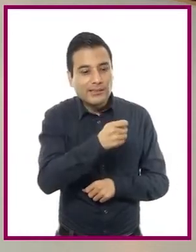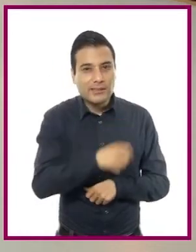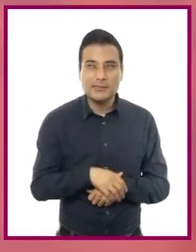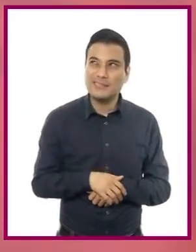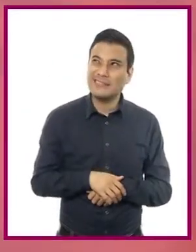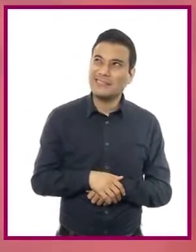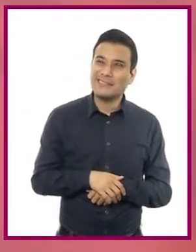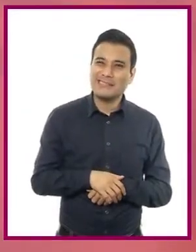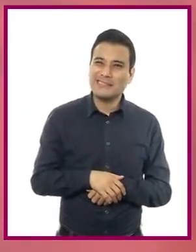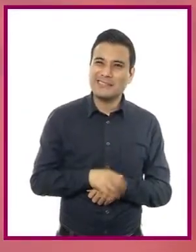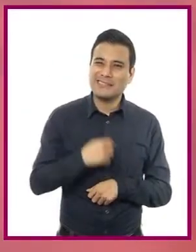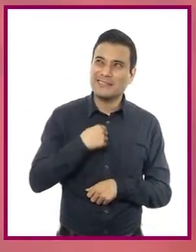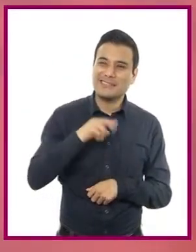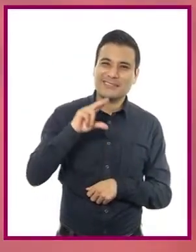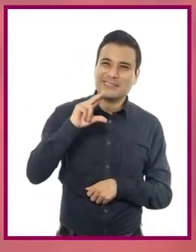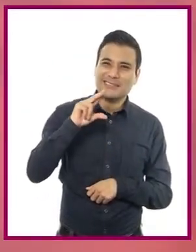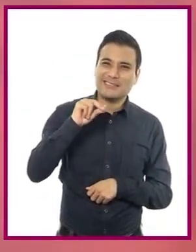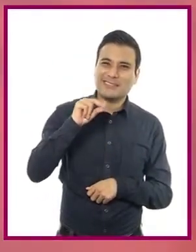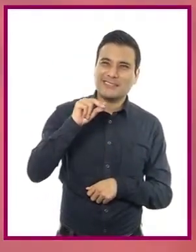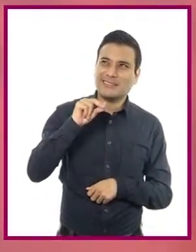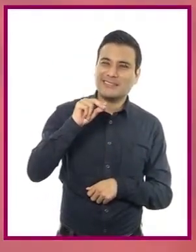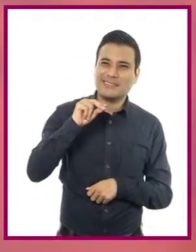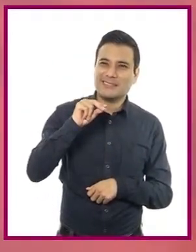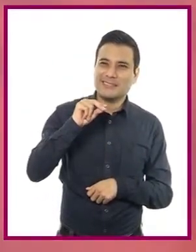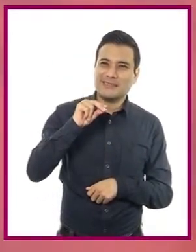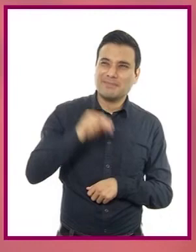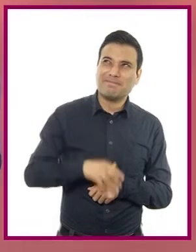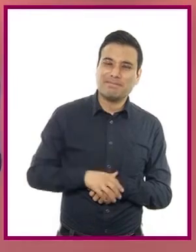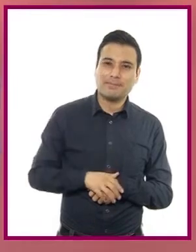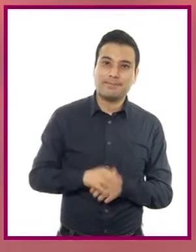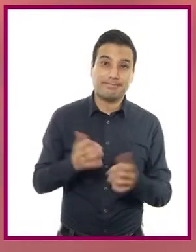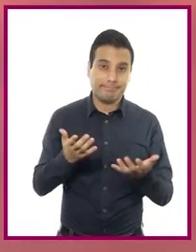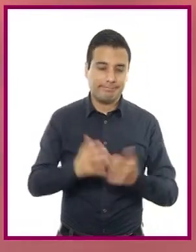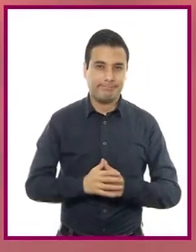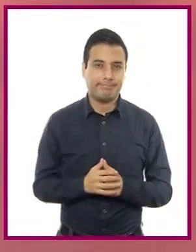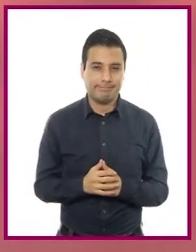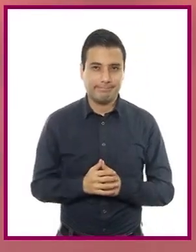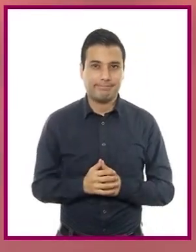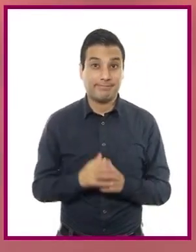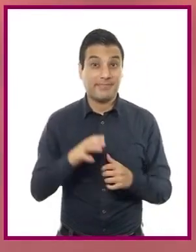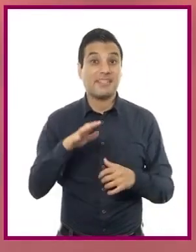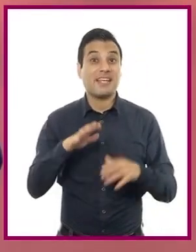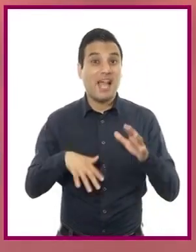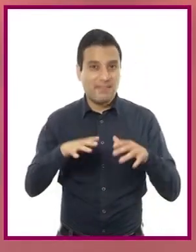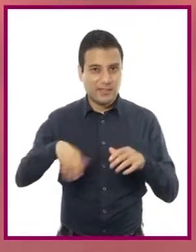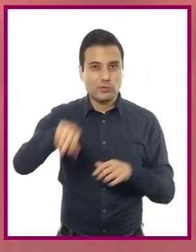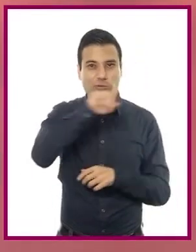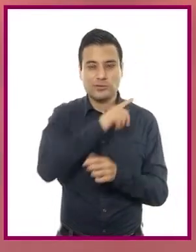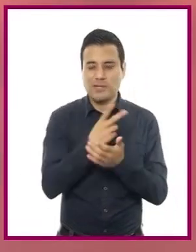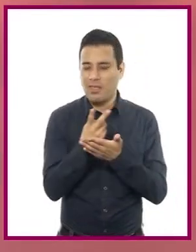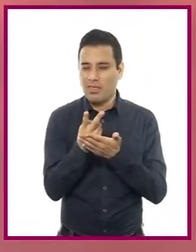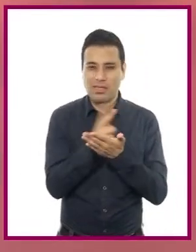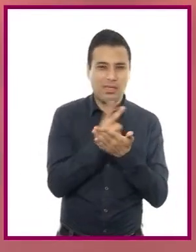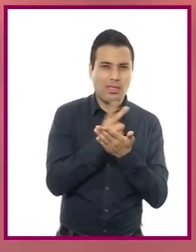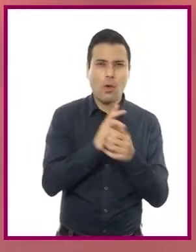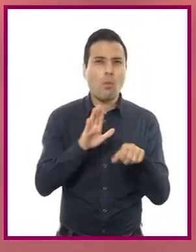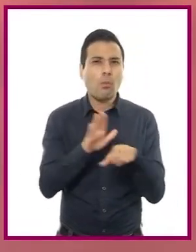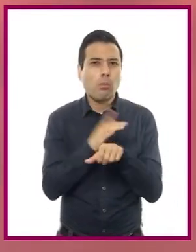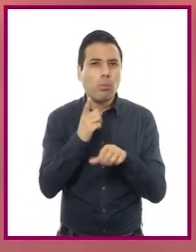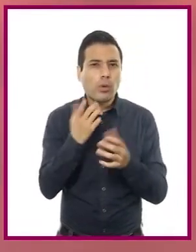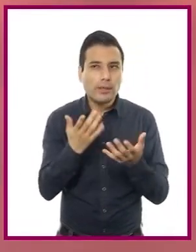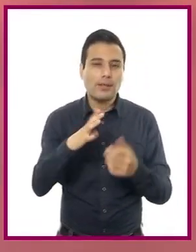para mantenernos en nuestra propia cabeza. Sí, a veces es difícil dormir cuando gotea una llave de